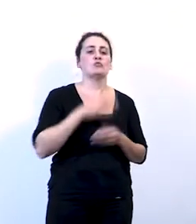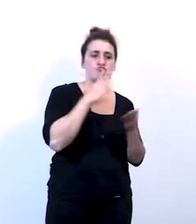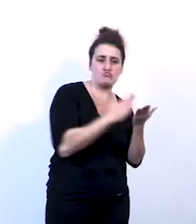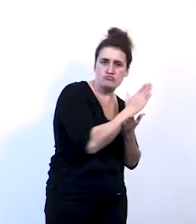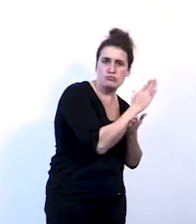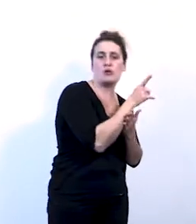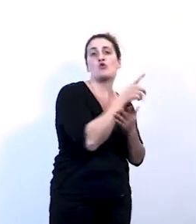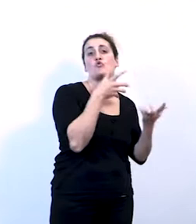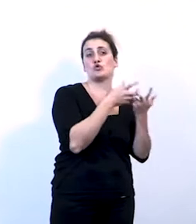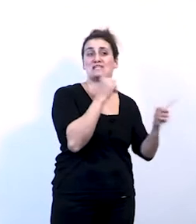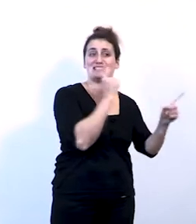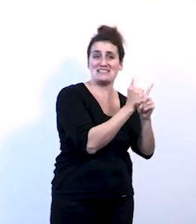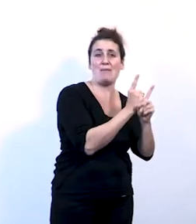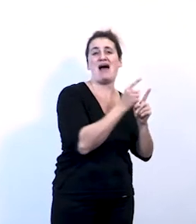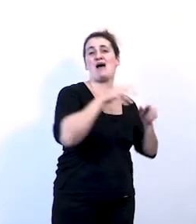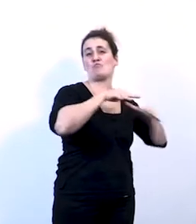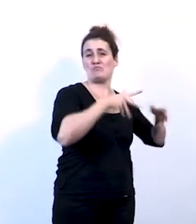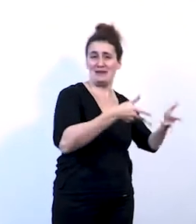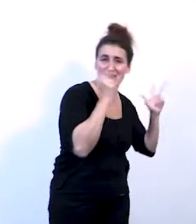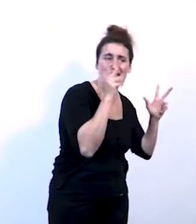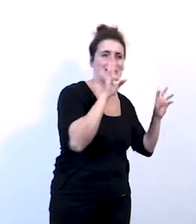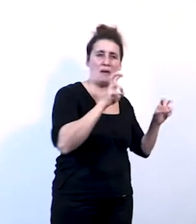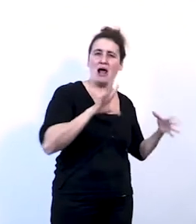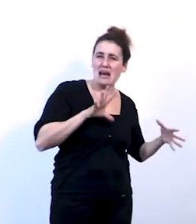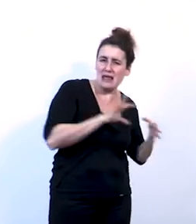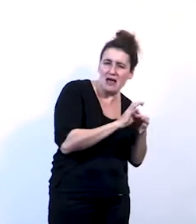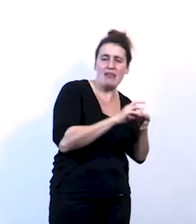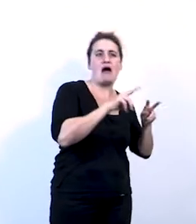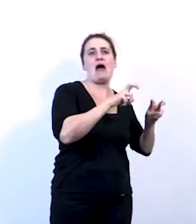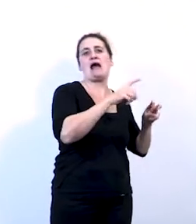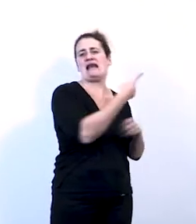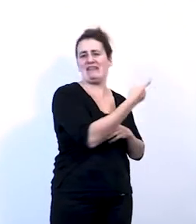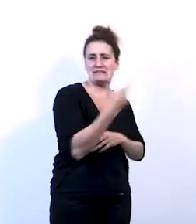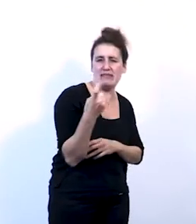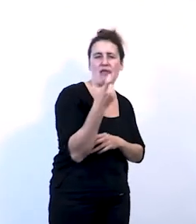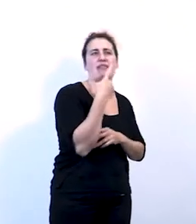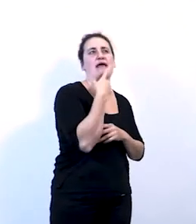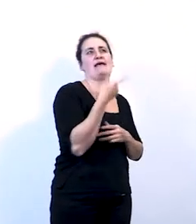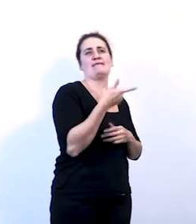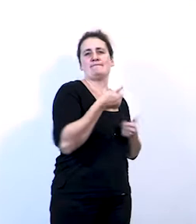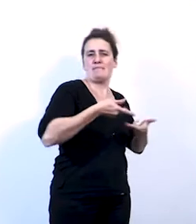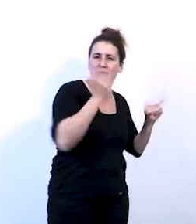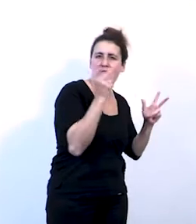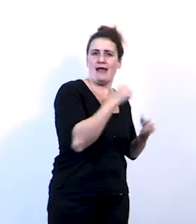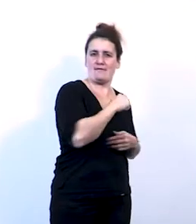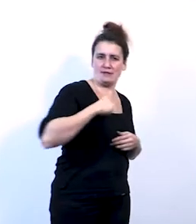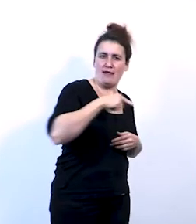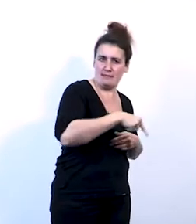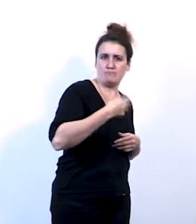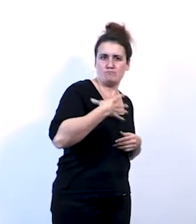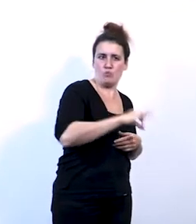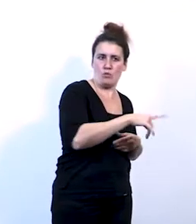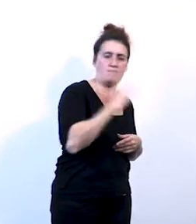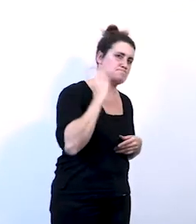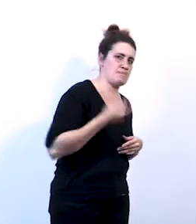lucha contra el sistema sionista, una lucha muy ligada a la necesidad de la independencia y de libertad del pueblo palestino. Por